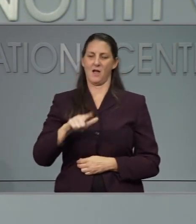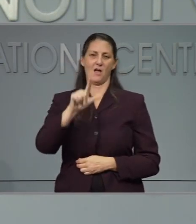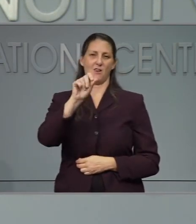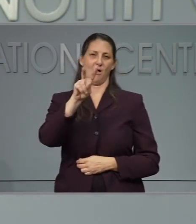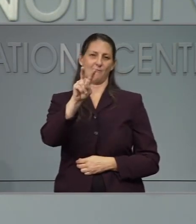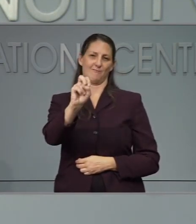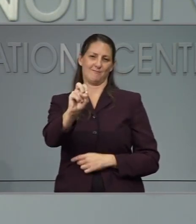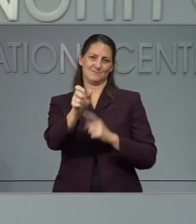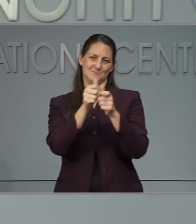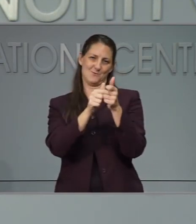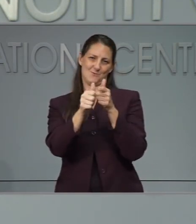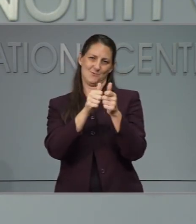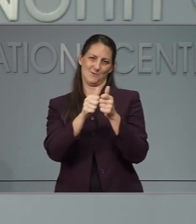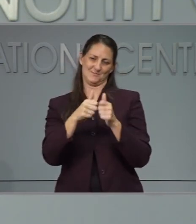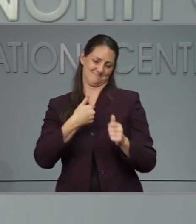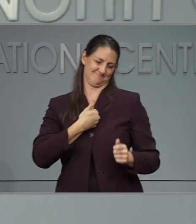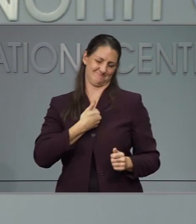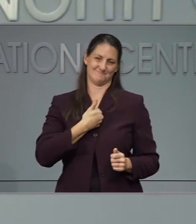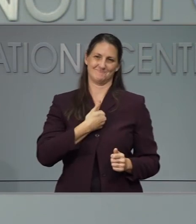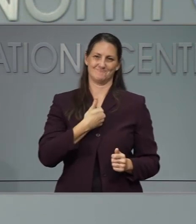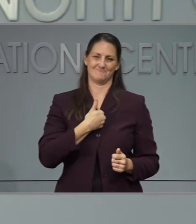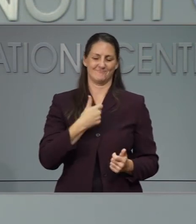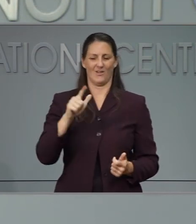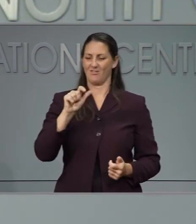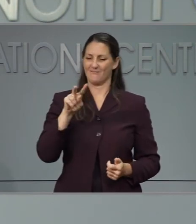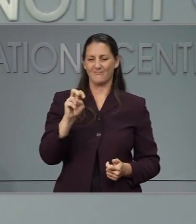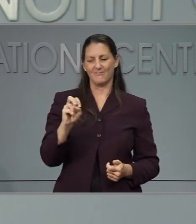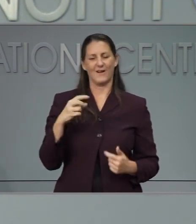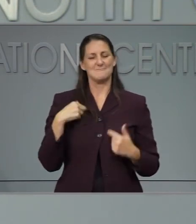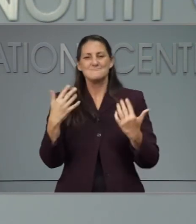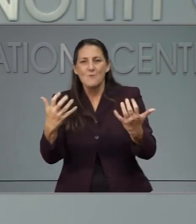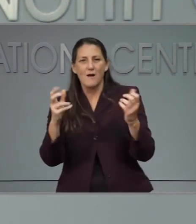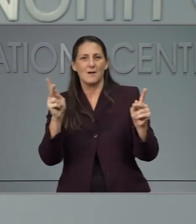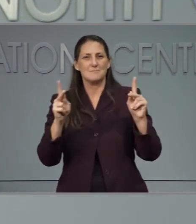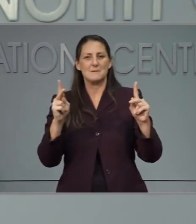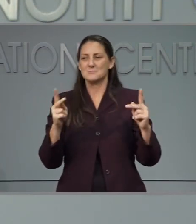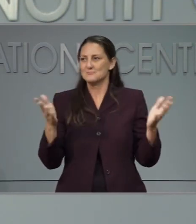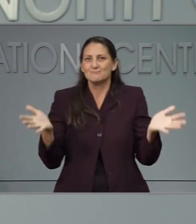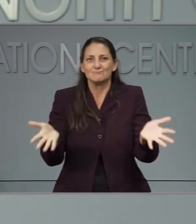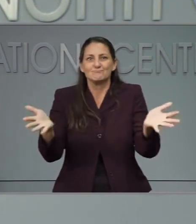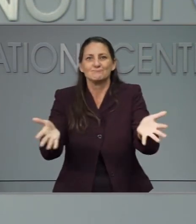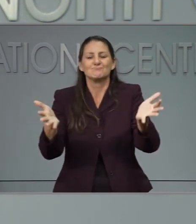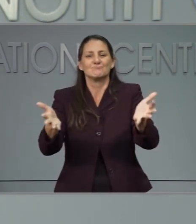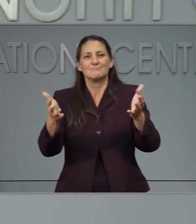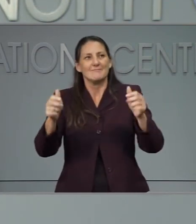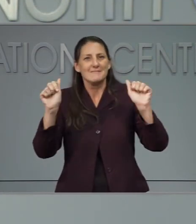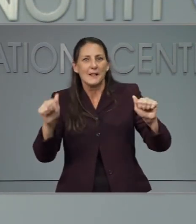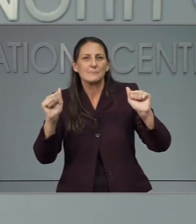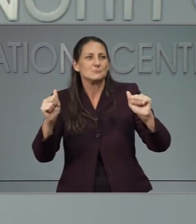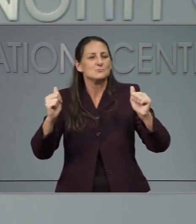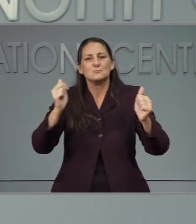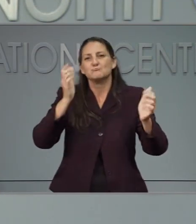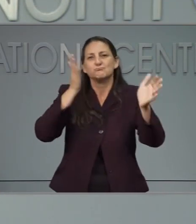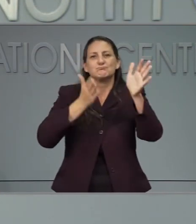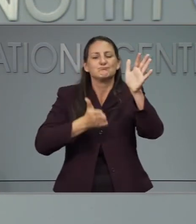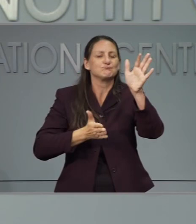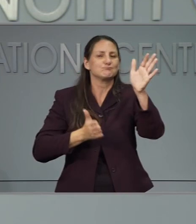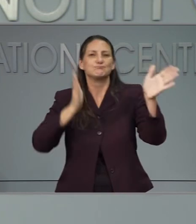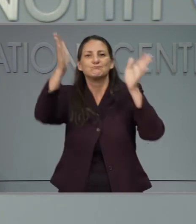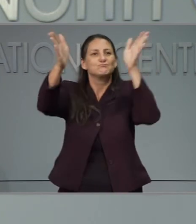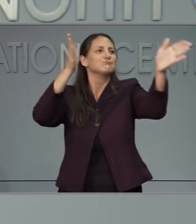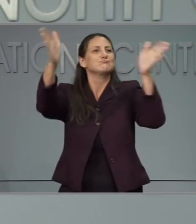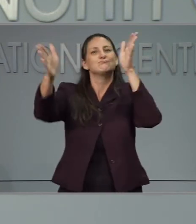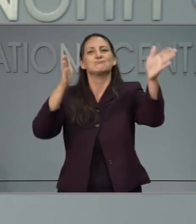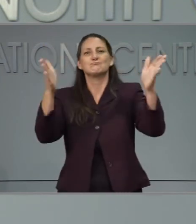Respuesta, estás viendo un fanático de los deportes y yo quiero que las personas puedan regresar a los estadios, auditorios